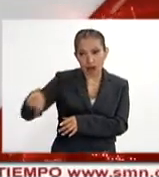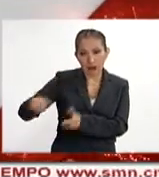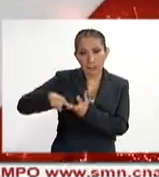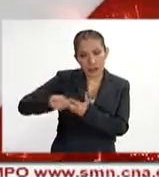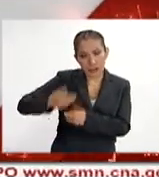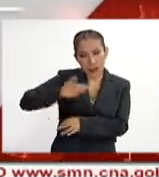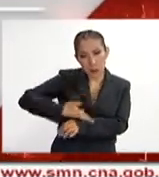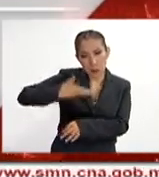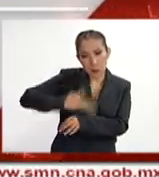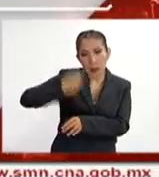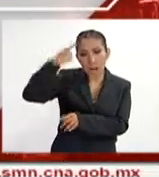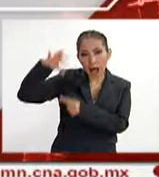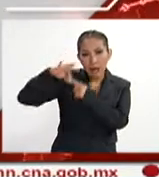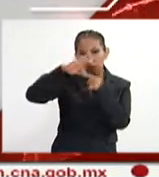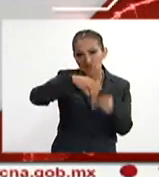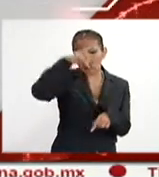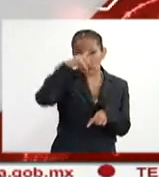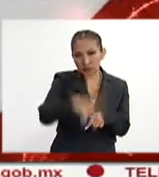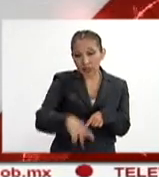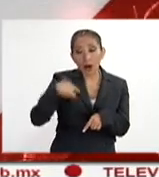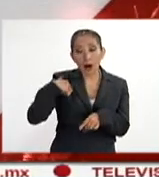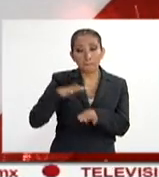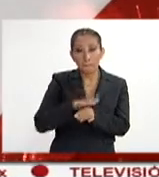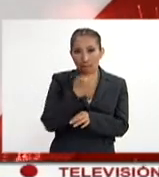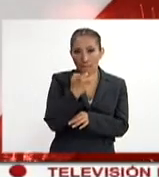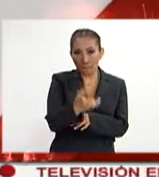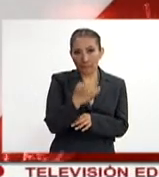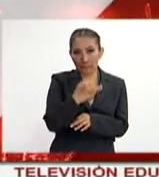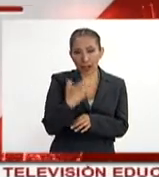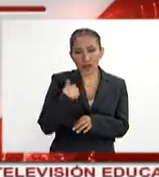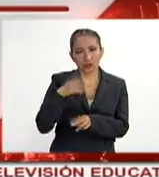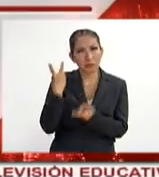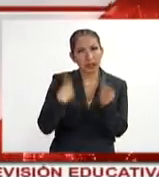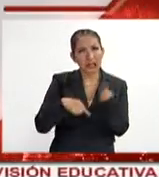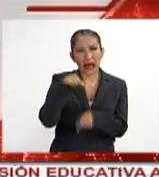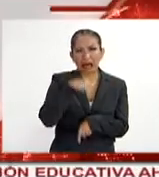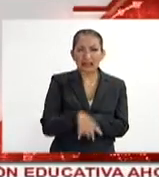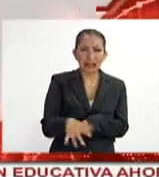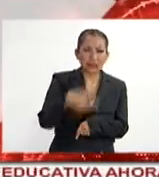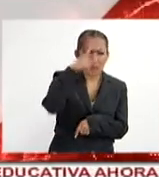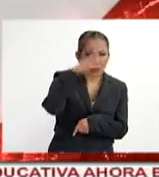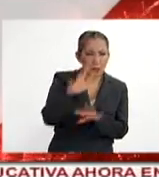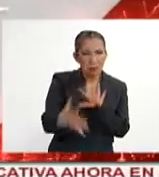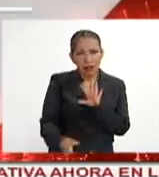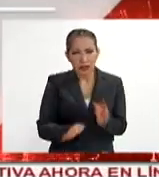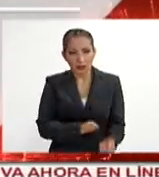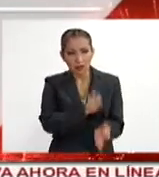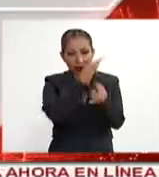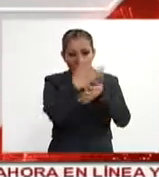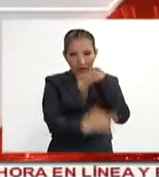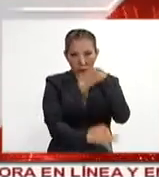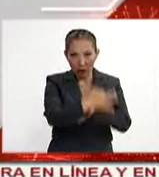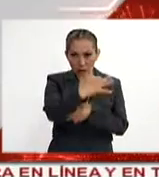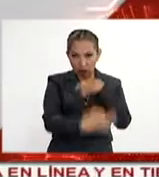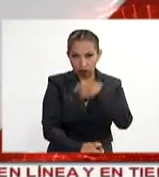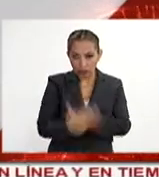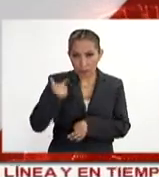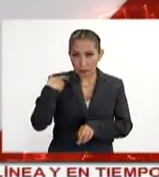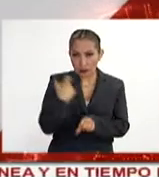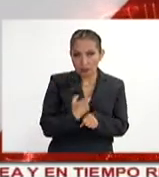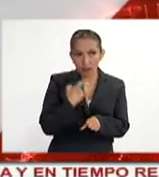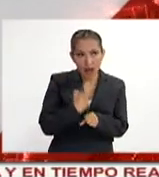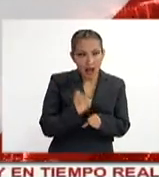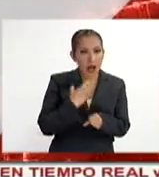inicia el procedimiento de extradición. En ese sentido, estaría llegando a México a enfrentar a la justicia mexicana.